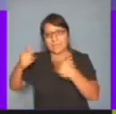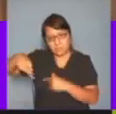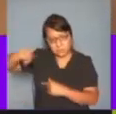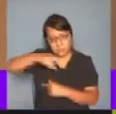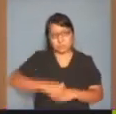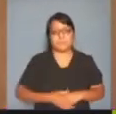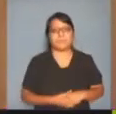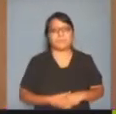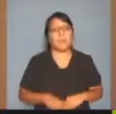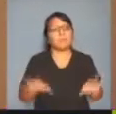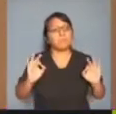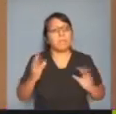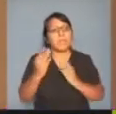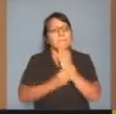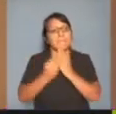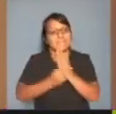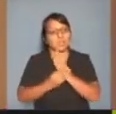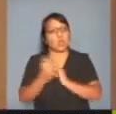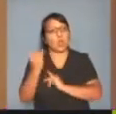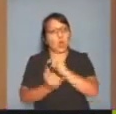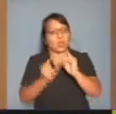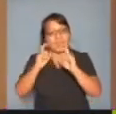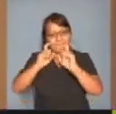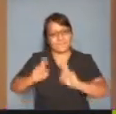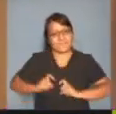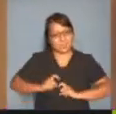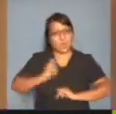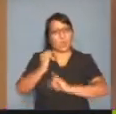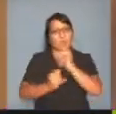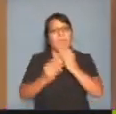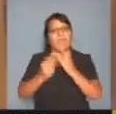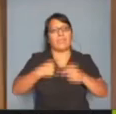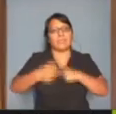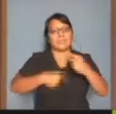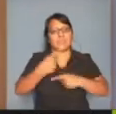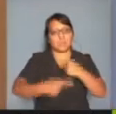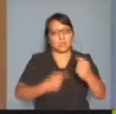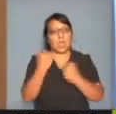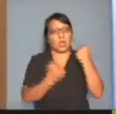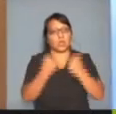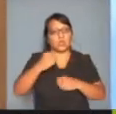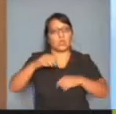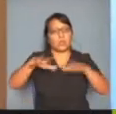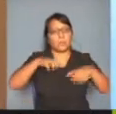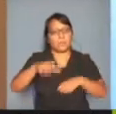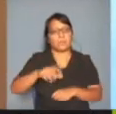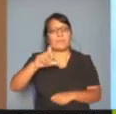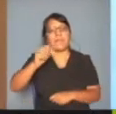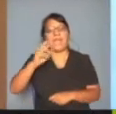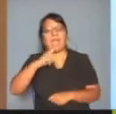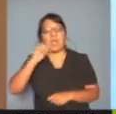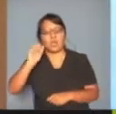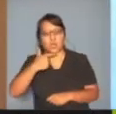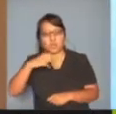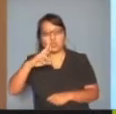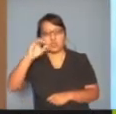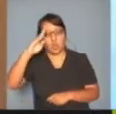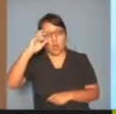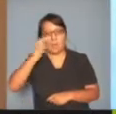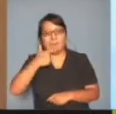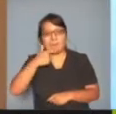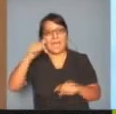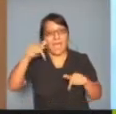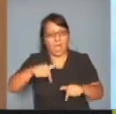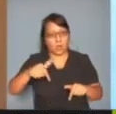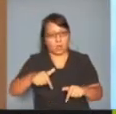gracias. Acá estaba la palabra y acá está el ministro visitándonos de Desarrollo Económico y Producción, Juan Carlos Abud Robles. Ya saben, fijarnos